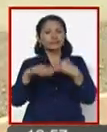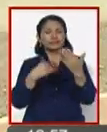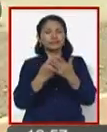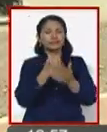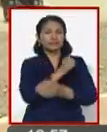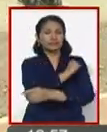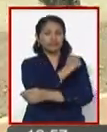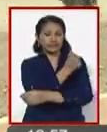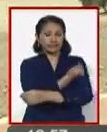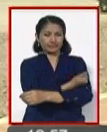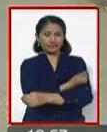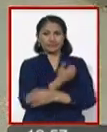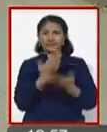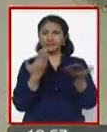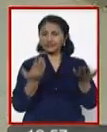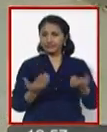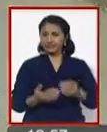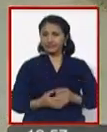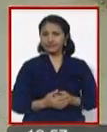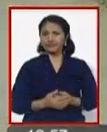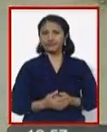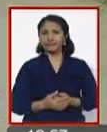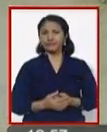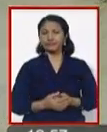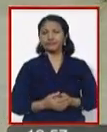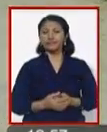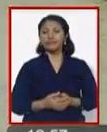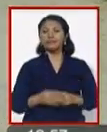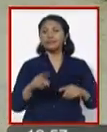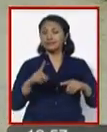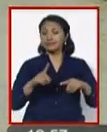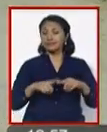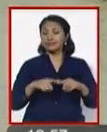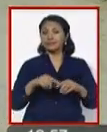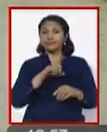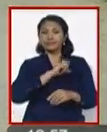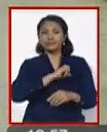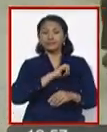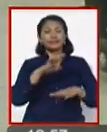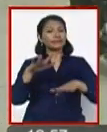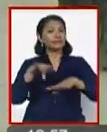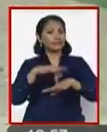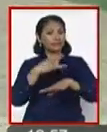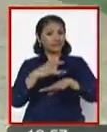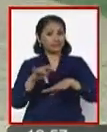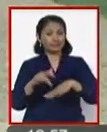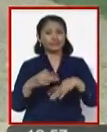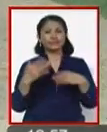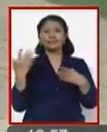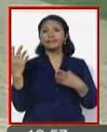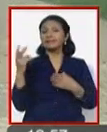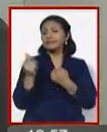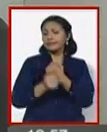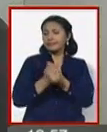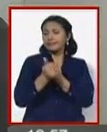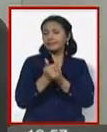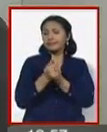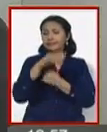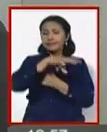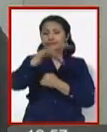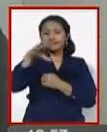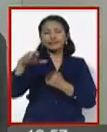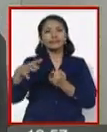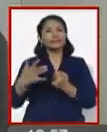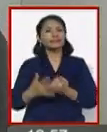autoridades. En este momento las dependencias de la policía están completamente vacías, no hay nadie, más bien están en peligro todo lo que